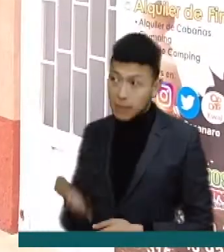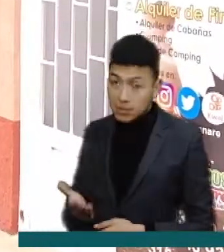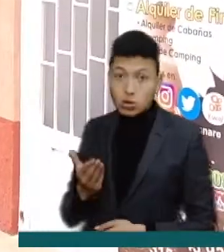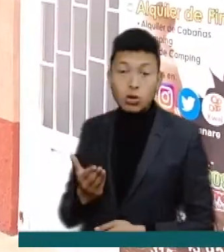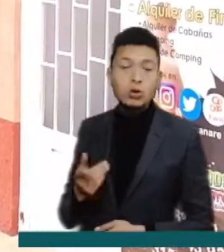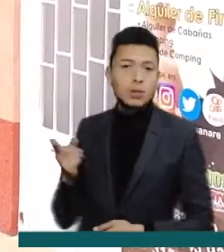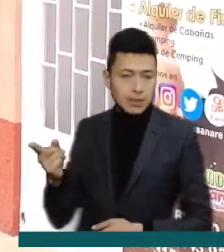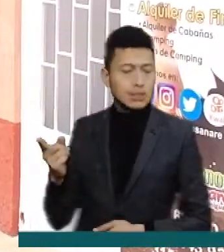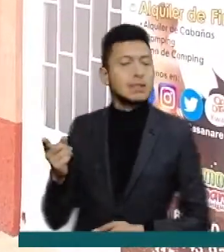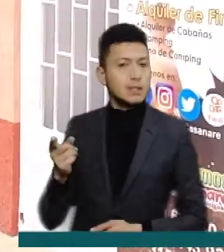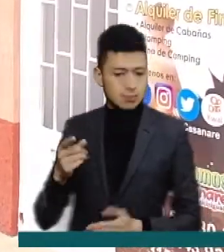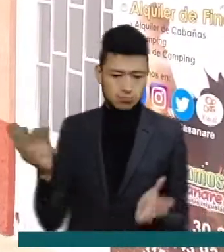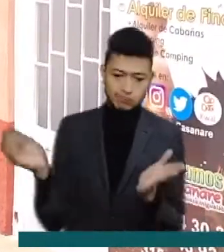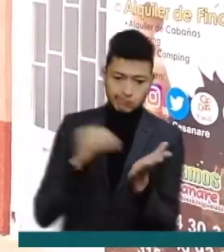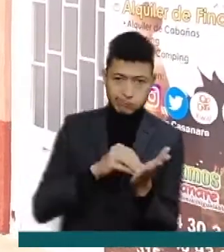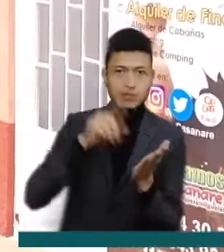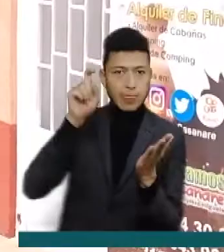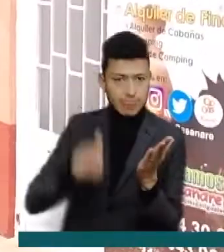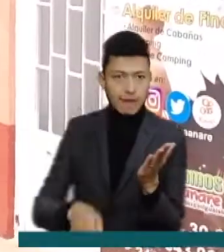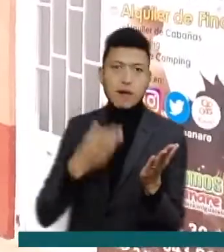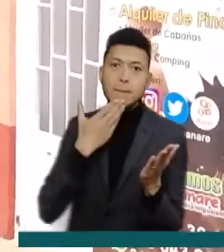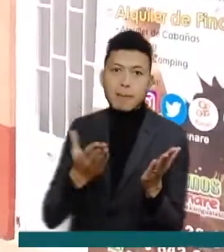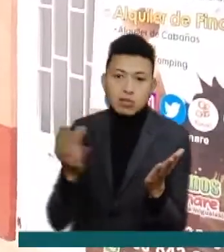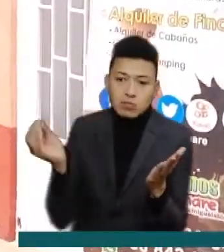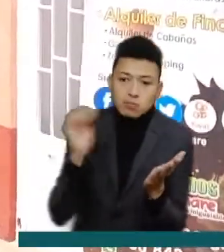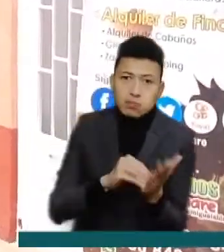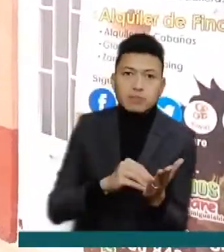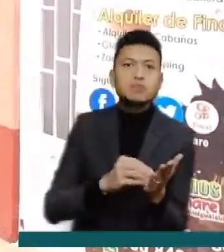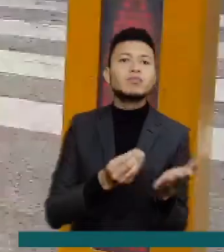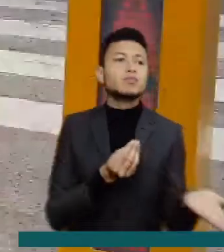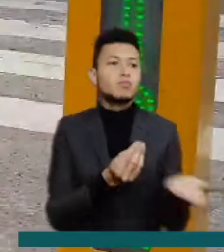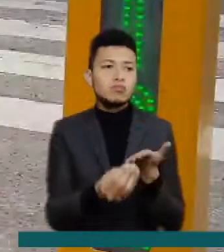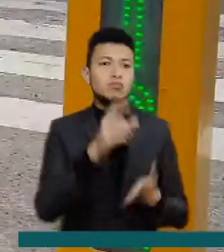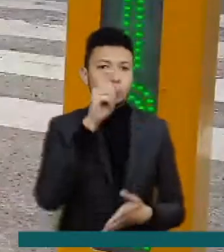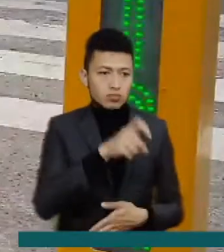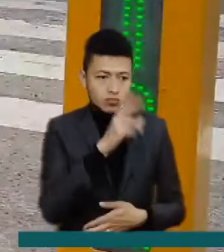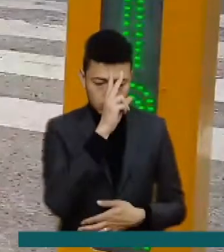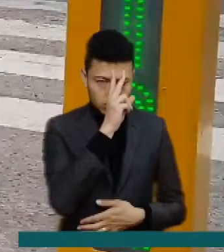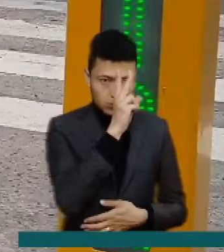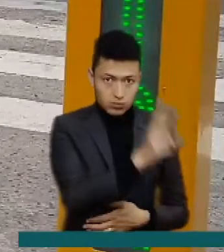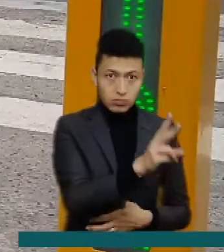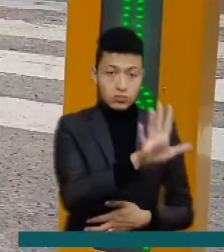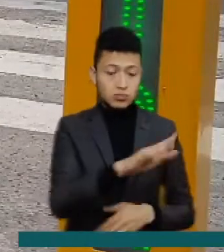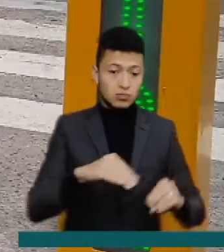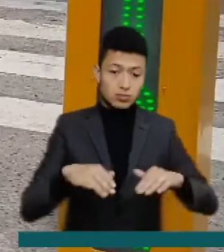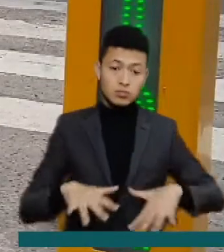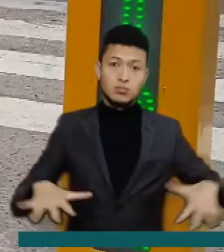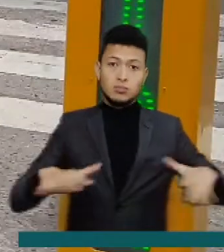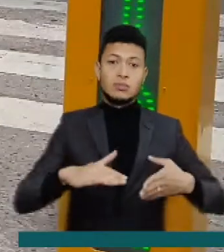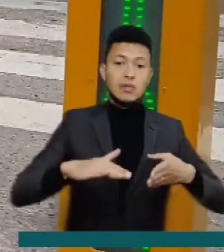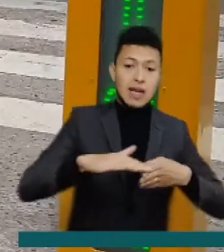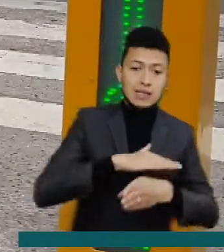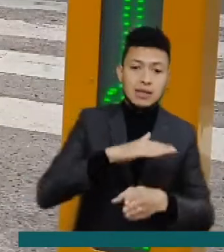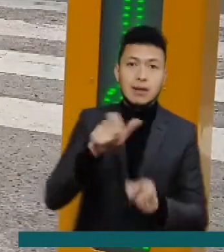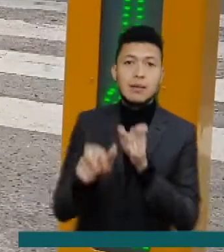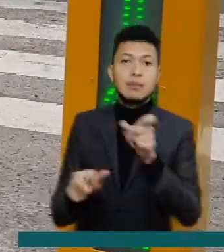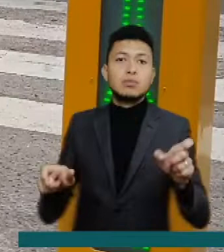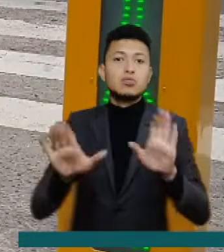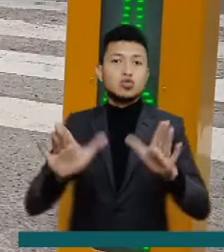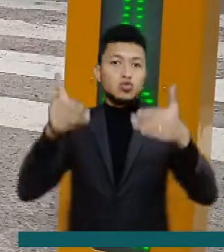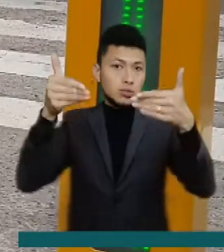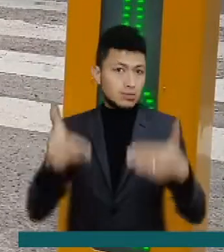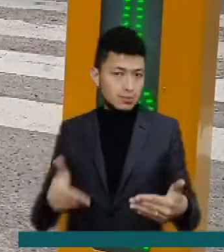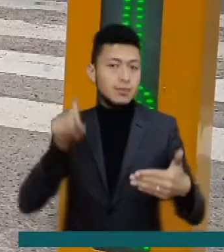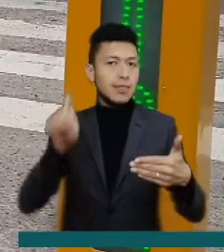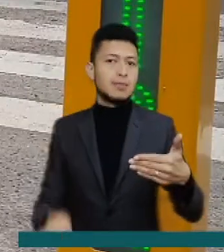ellos le coloquen ahí dentro de esa licencia de construcción que deben de respetar los diferentes espacios de accesibilidad para